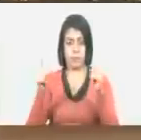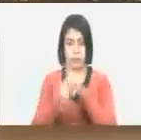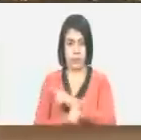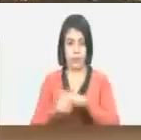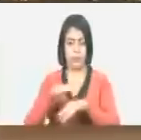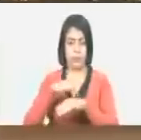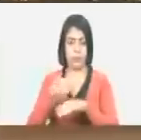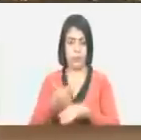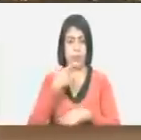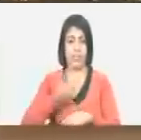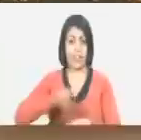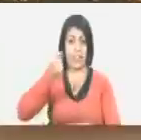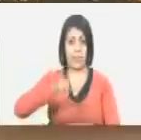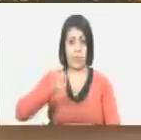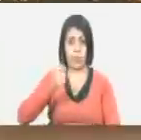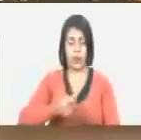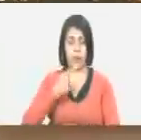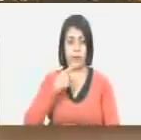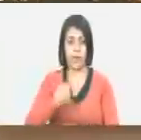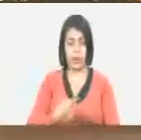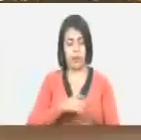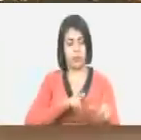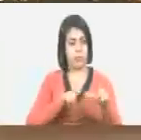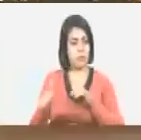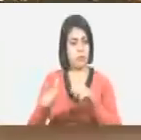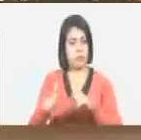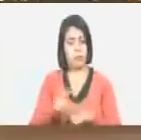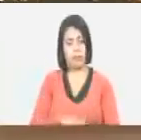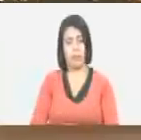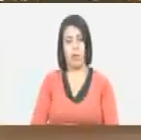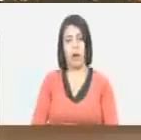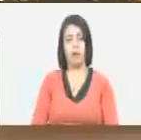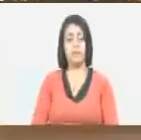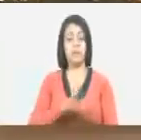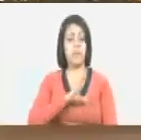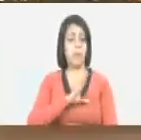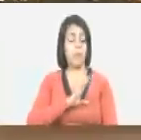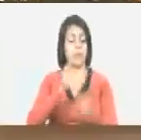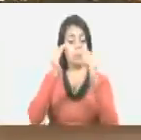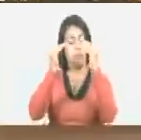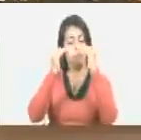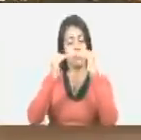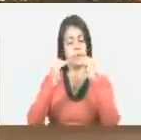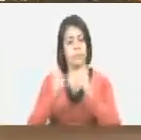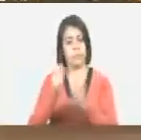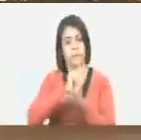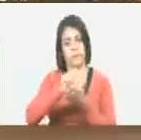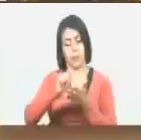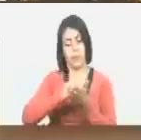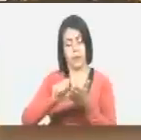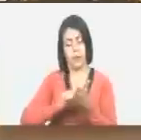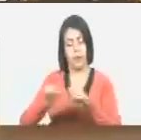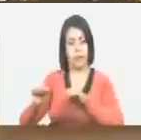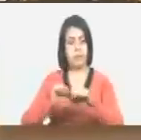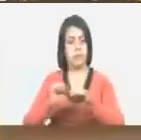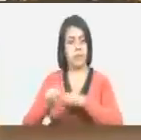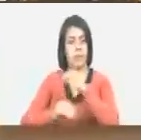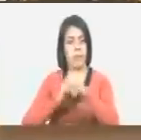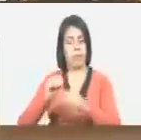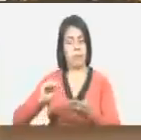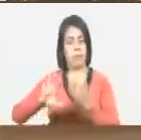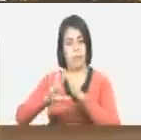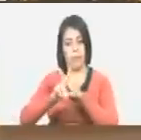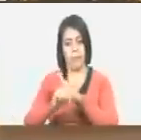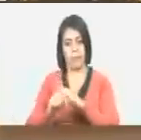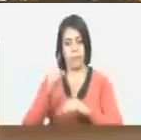emplazamiento, el tribunal pondrá a disposición de los titulares aparentes el escrito contentivo de la acción de extinción de dominio